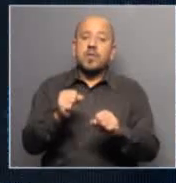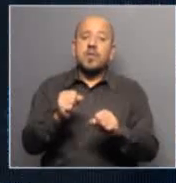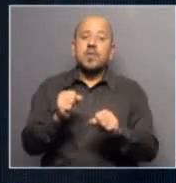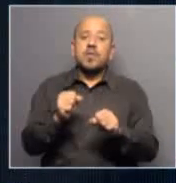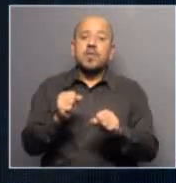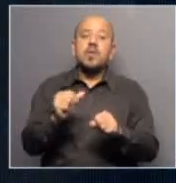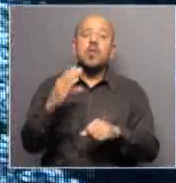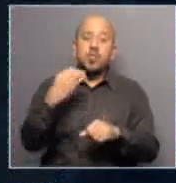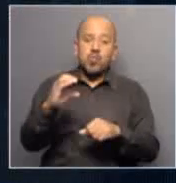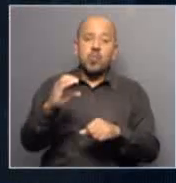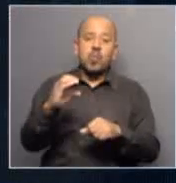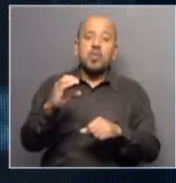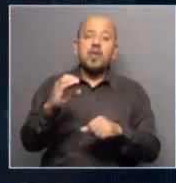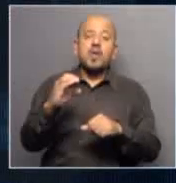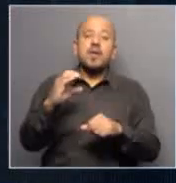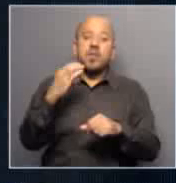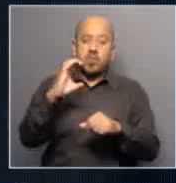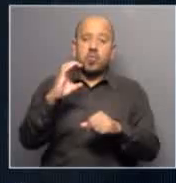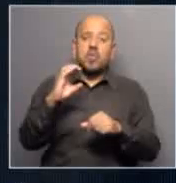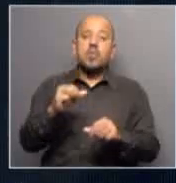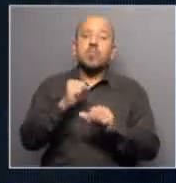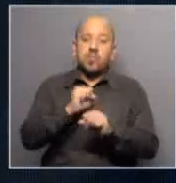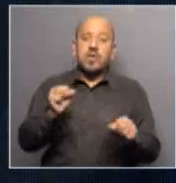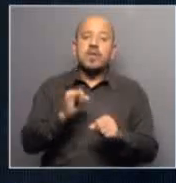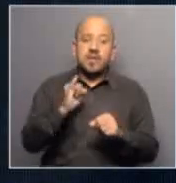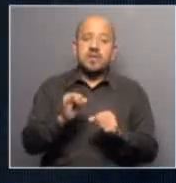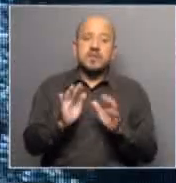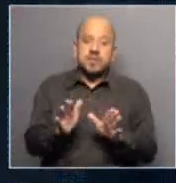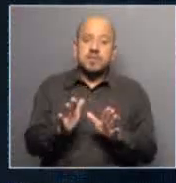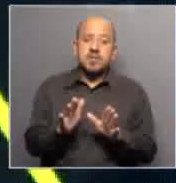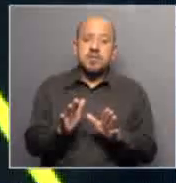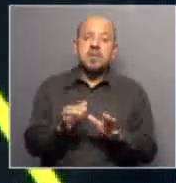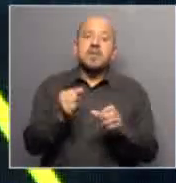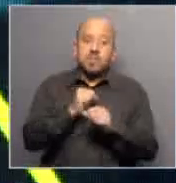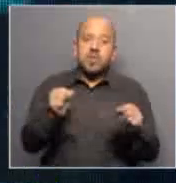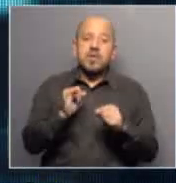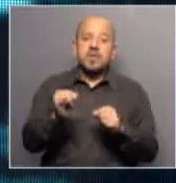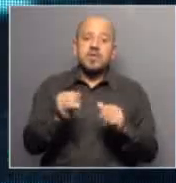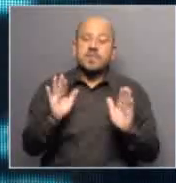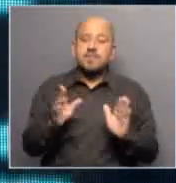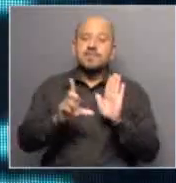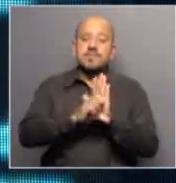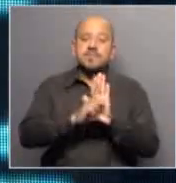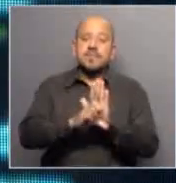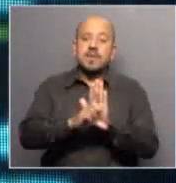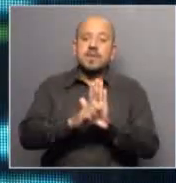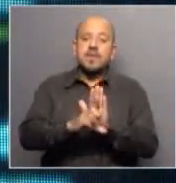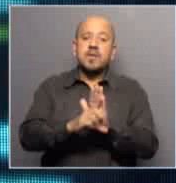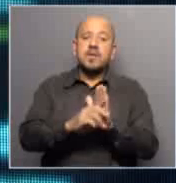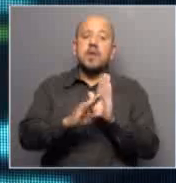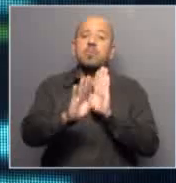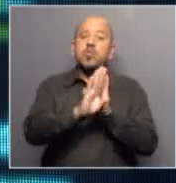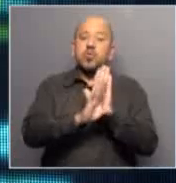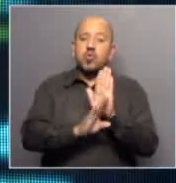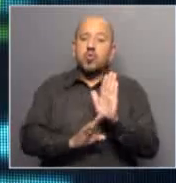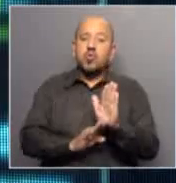clubes canábicos puede ser que ocurra y hay que sancionarlo, ¿cómo no? Por supuesto, está previsto en la ley. En el protocolo policial